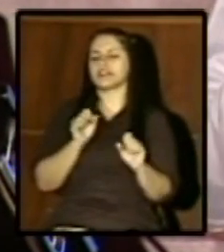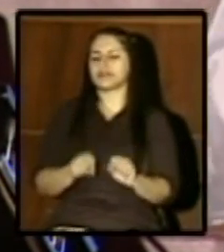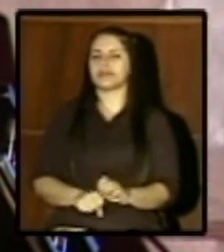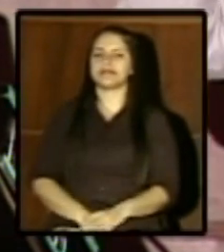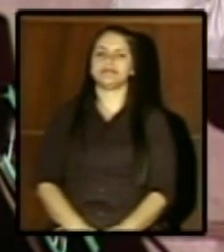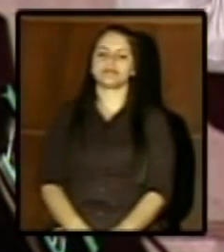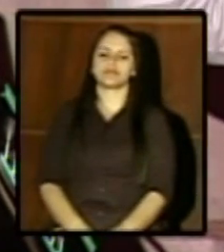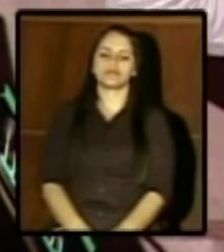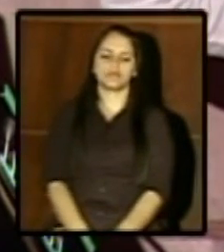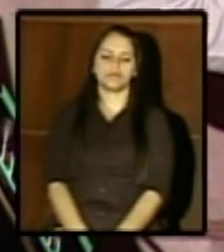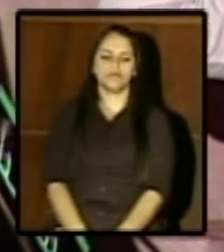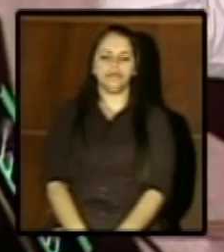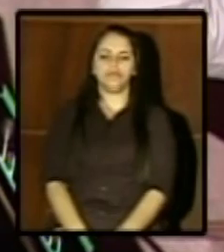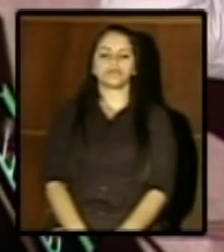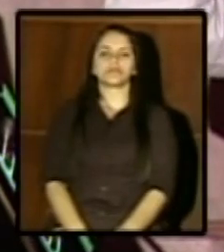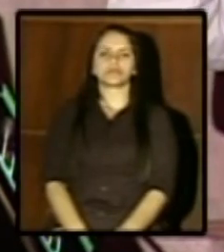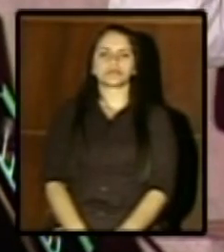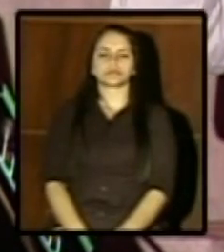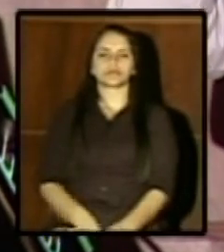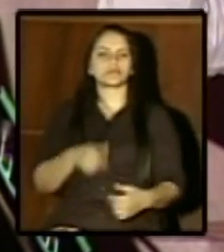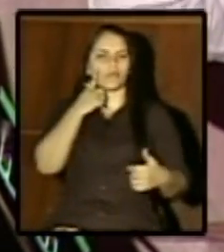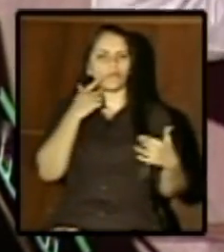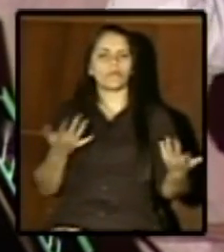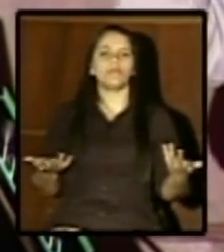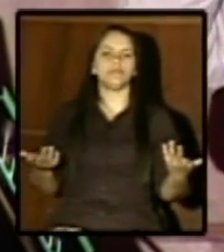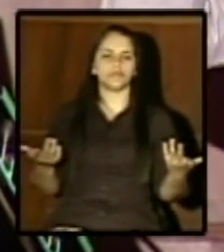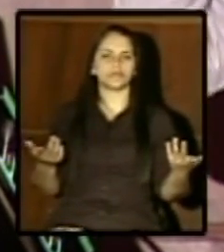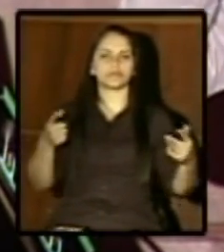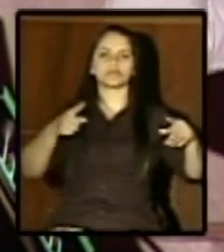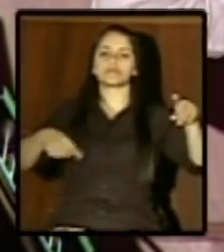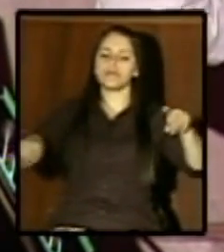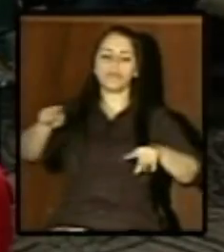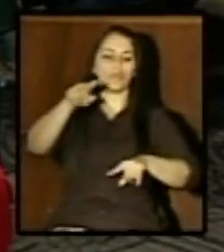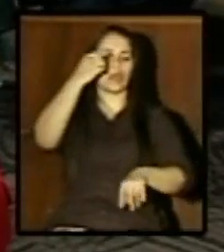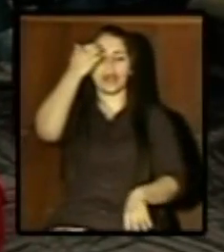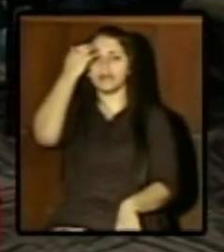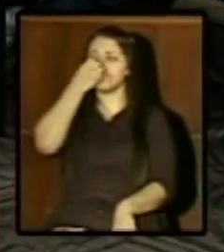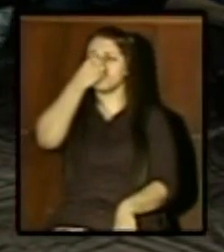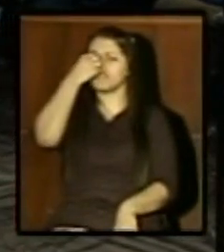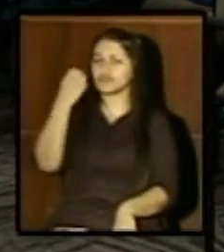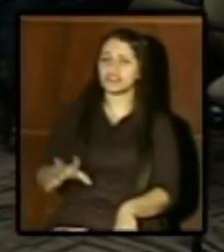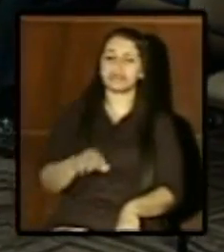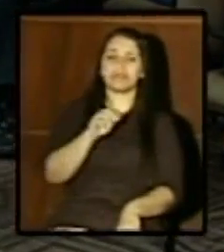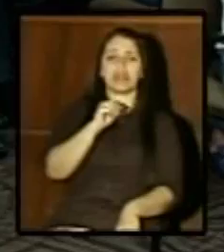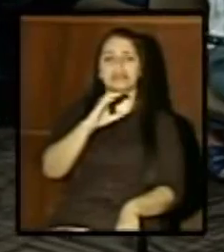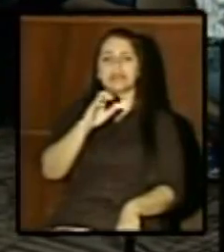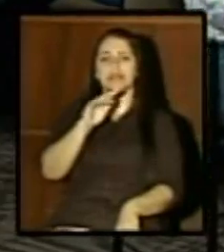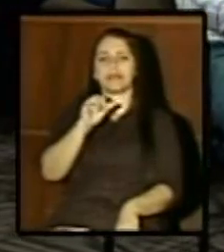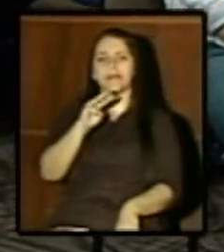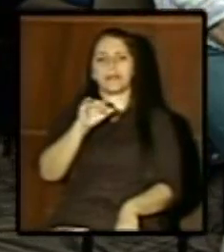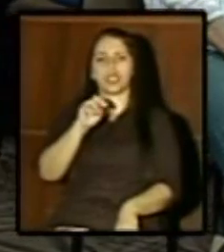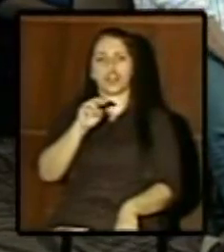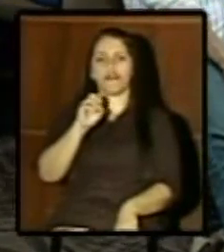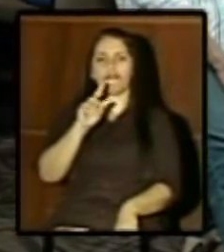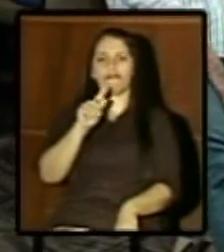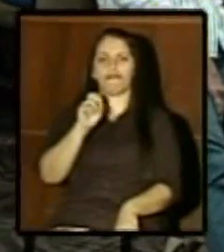haga nada, pero no es tan nocivo y que tolera tomarlo crónicamente. Entonces, por decirlo así, un estado basal de tomar acetaminofén, que así pues digan